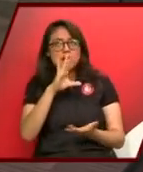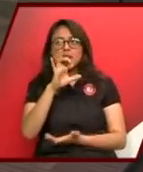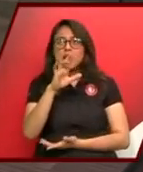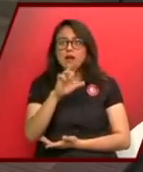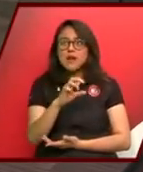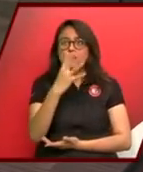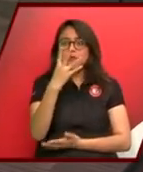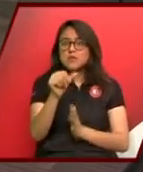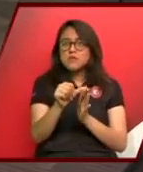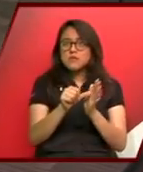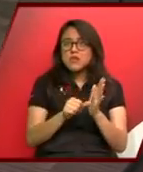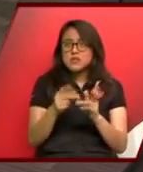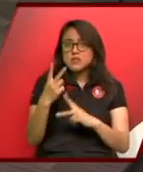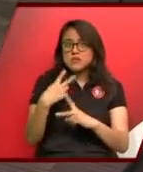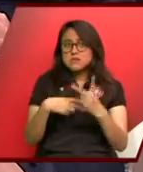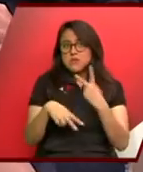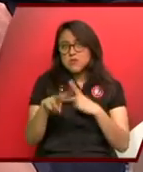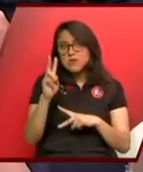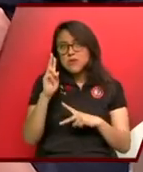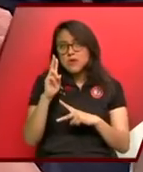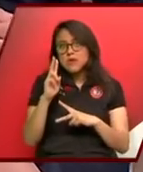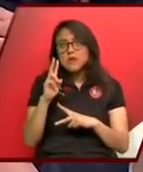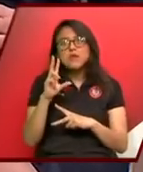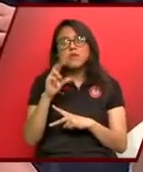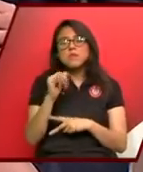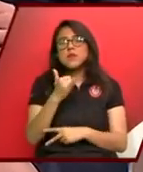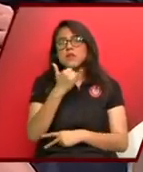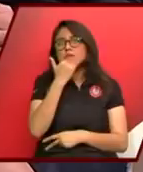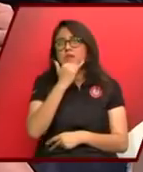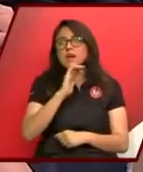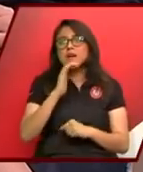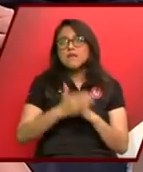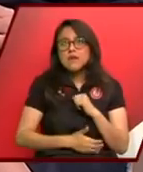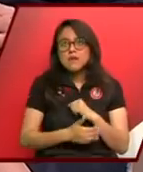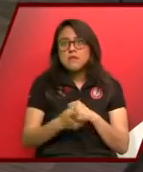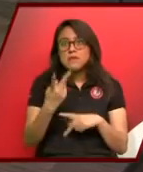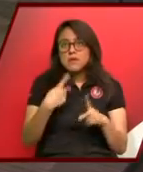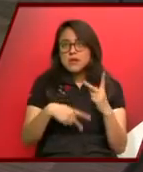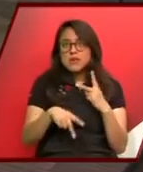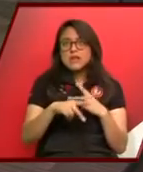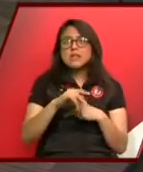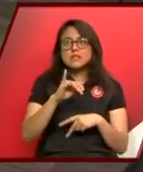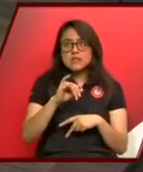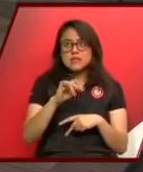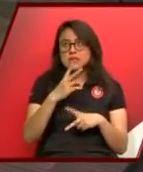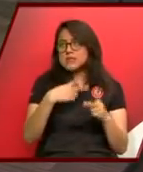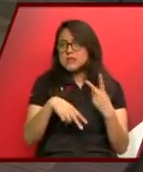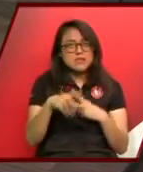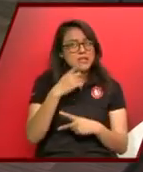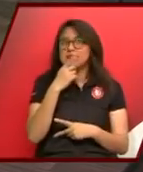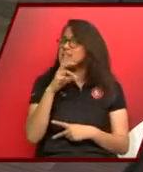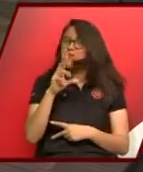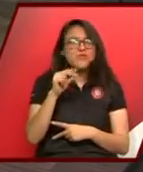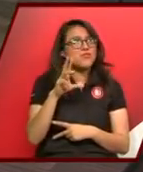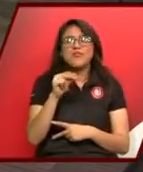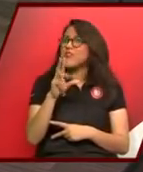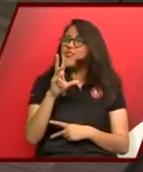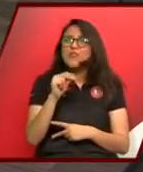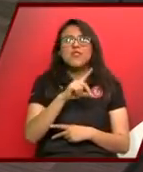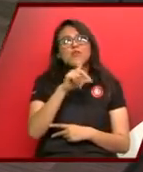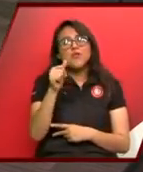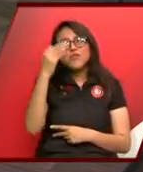como 4 meses en devolver. Bueno, es que eso se tardó en leerlo. No, me dijo, lo acabé, está padrísimo. ¿Me lo regresas? ¿Me lo regresas? No, y se hizo